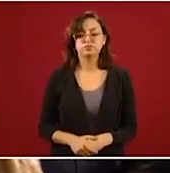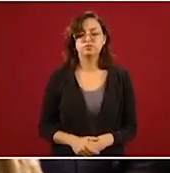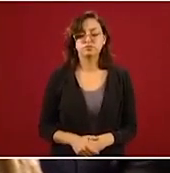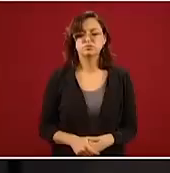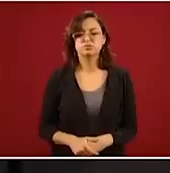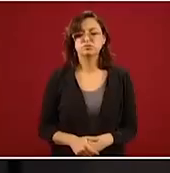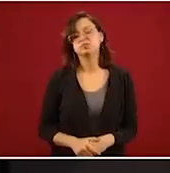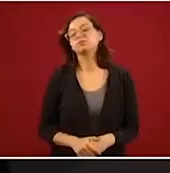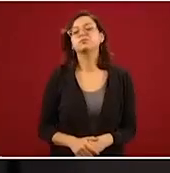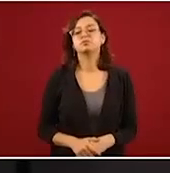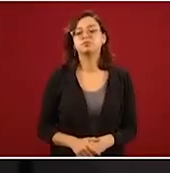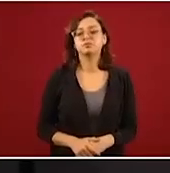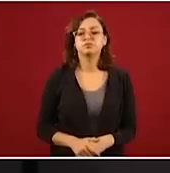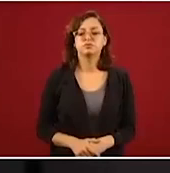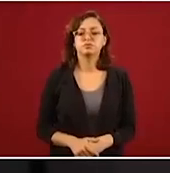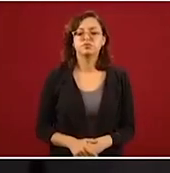pero